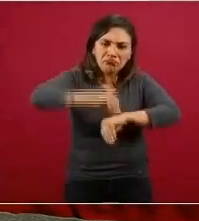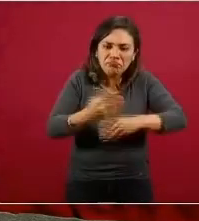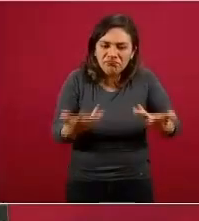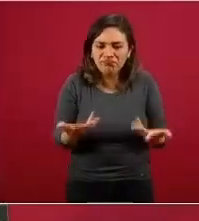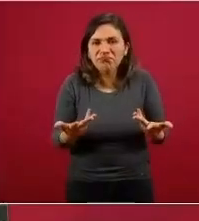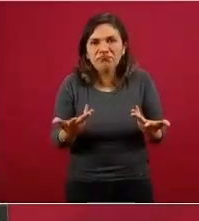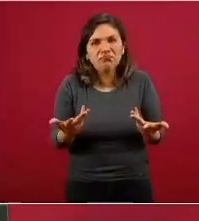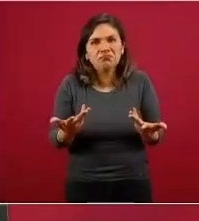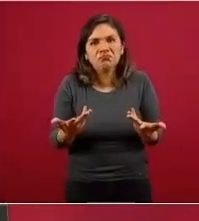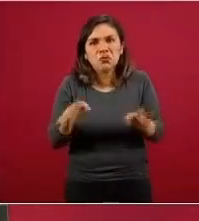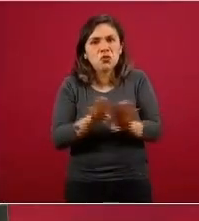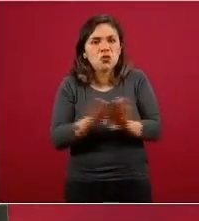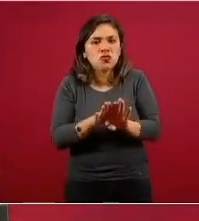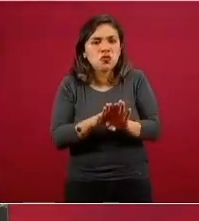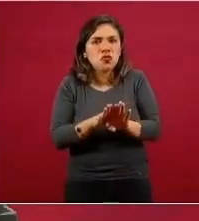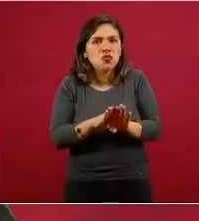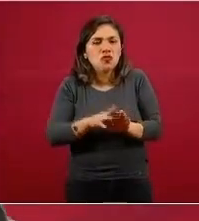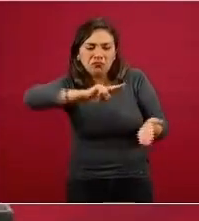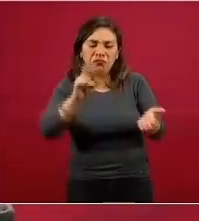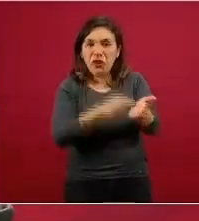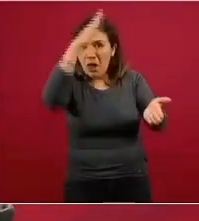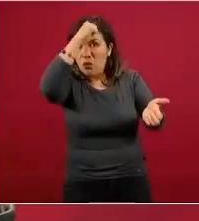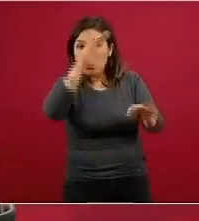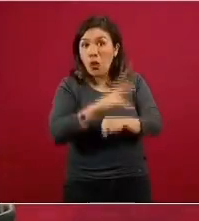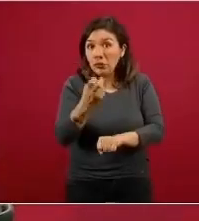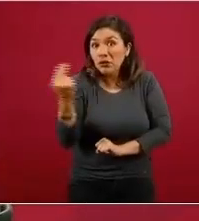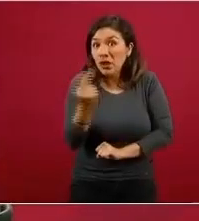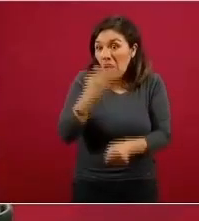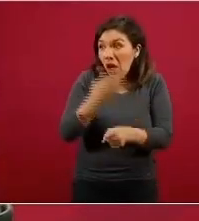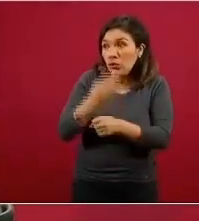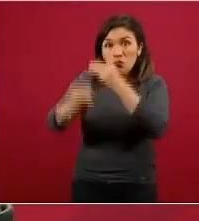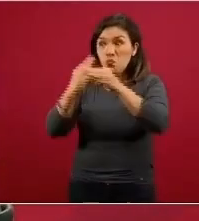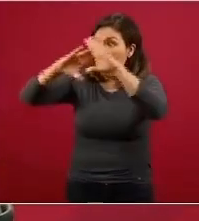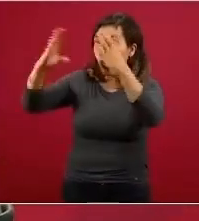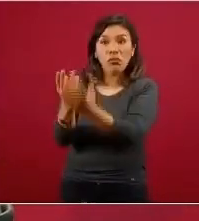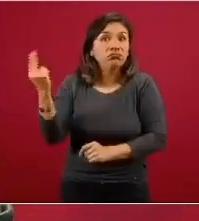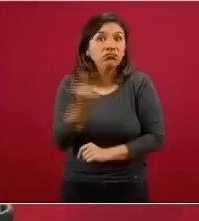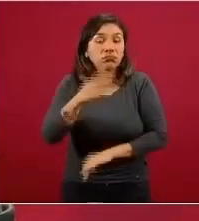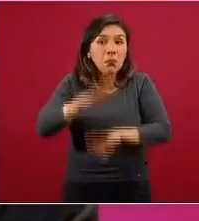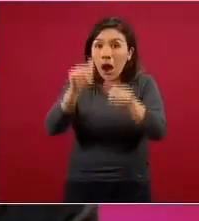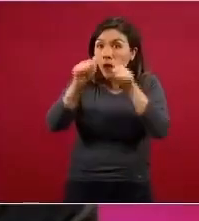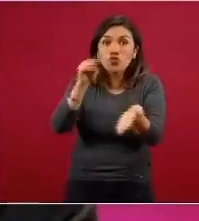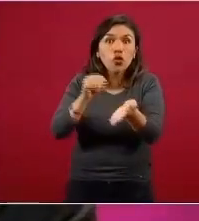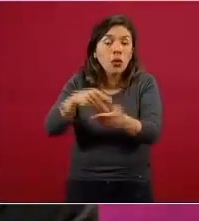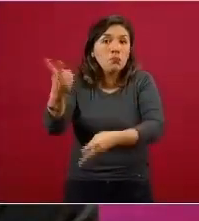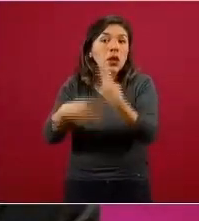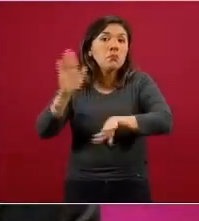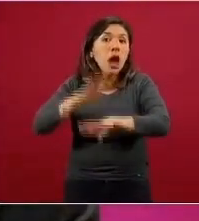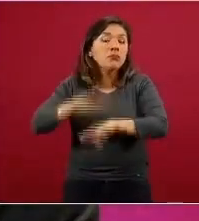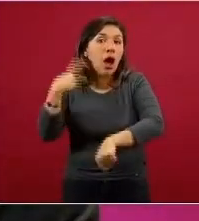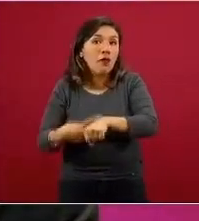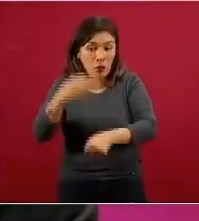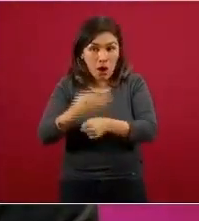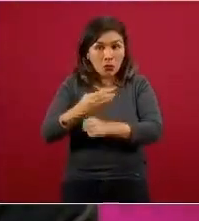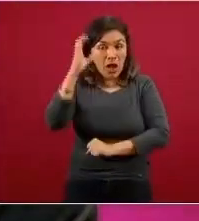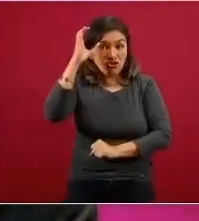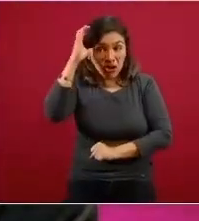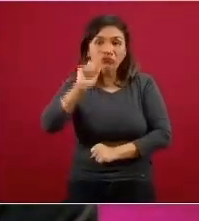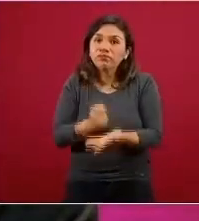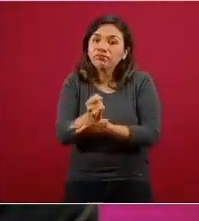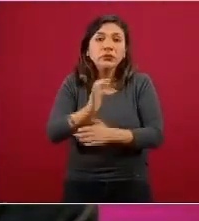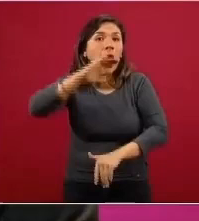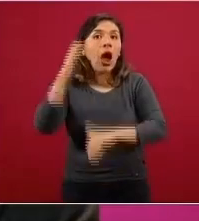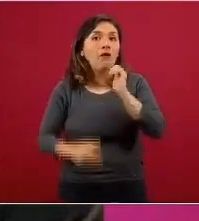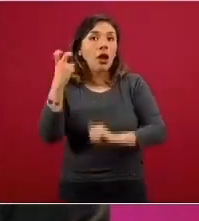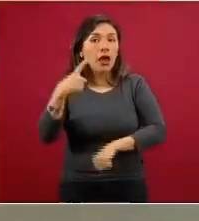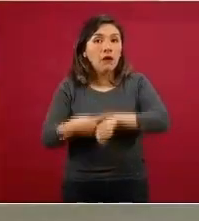una, pues no sé, a una especie de patente, porque eso se necesita en todo el mundo. En el mundo entero la pandemia sigue activa. Chile fue el único país que hasta el momento ha declarado formalmente